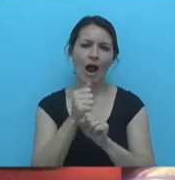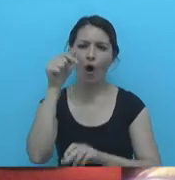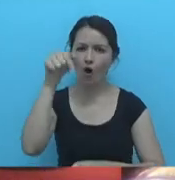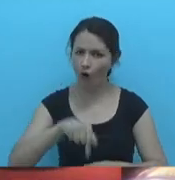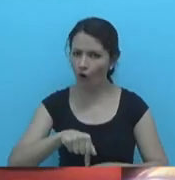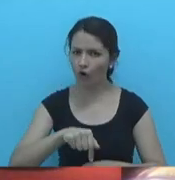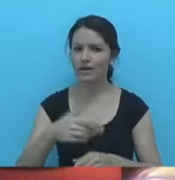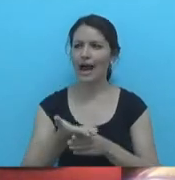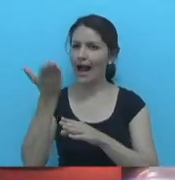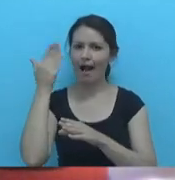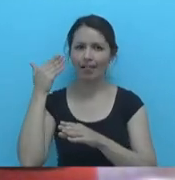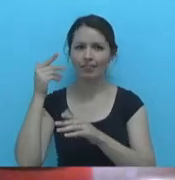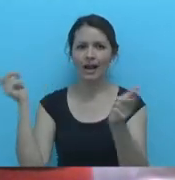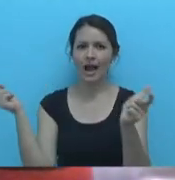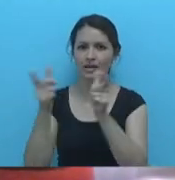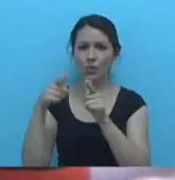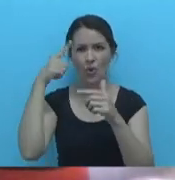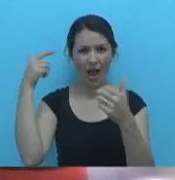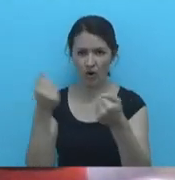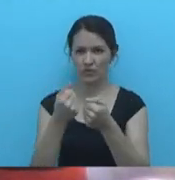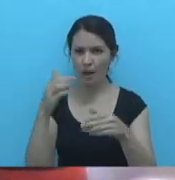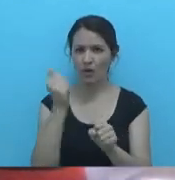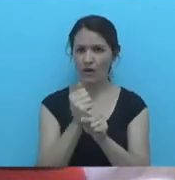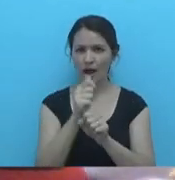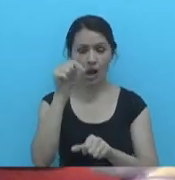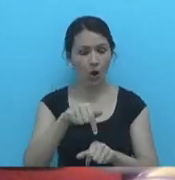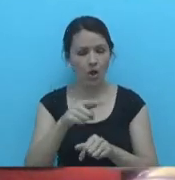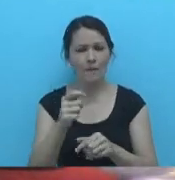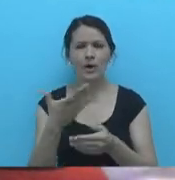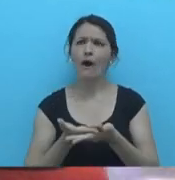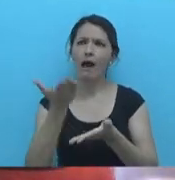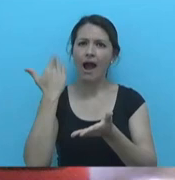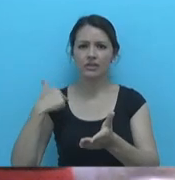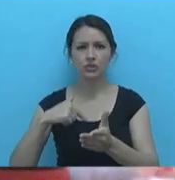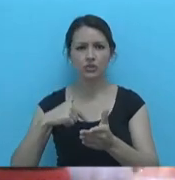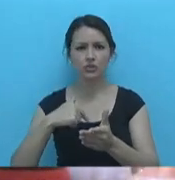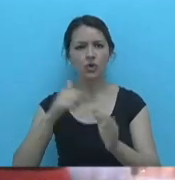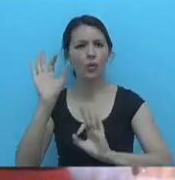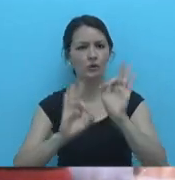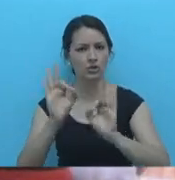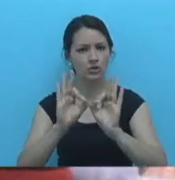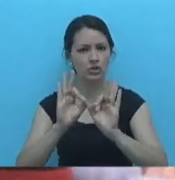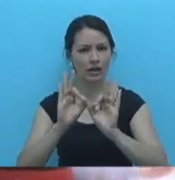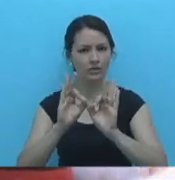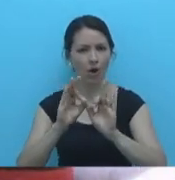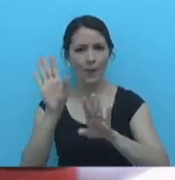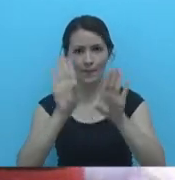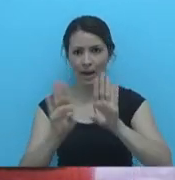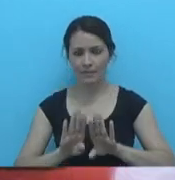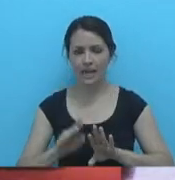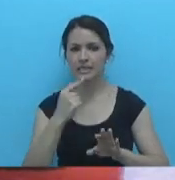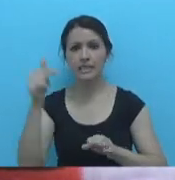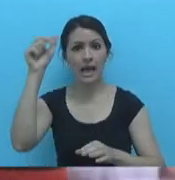Comisión de Labor Parlamentaria, pero en función de un proyecto que yo había presentado oportunamente, que hablaba de la idea de que en esta Cámara se